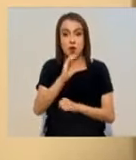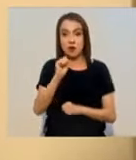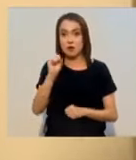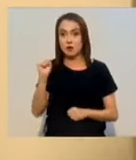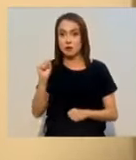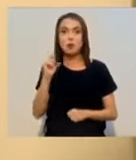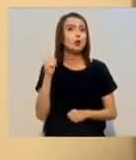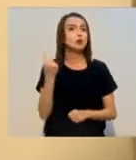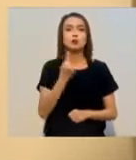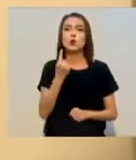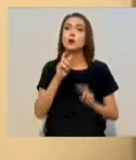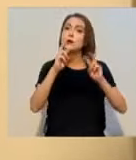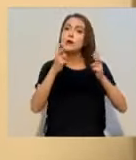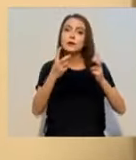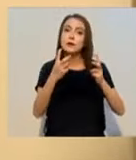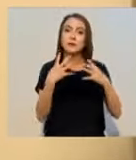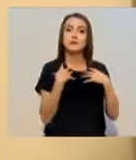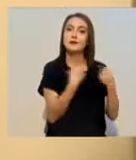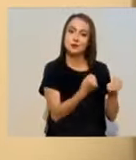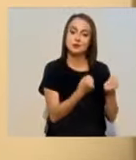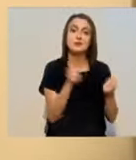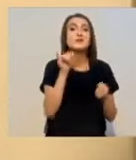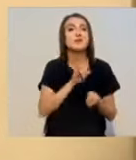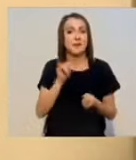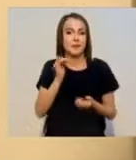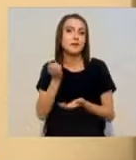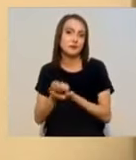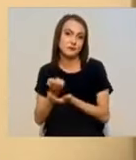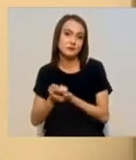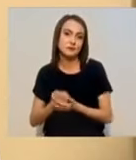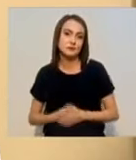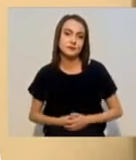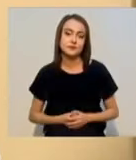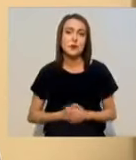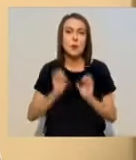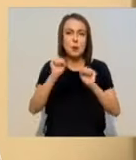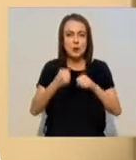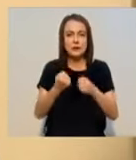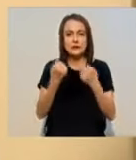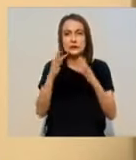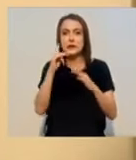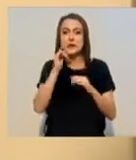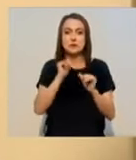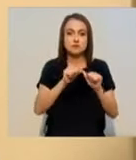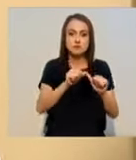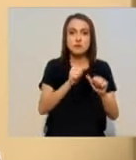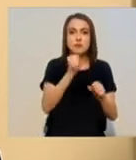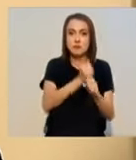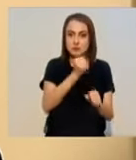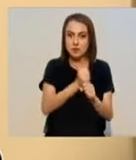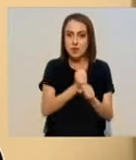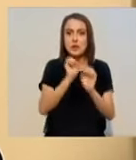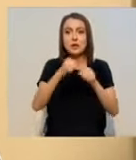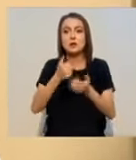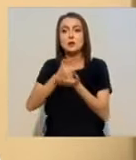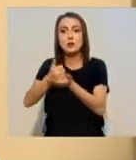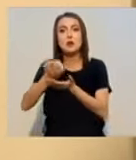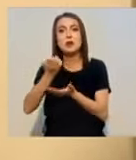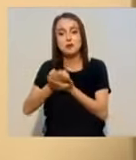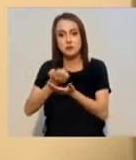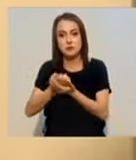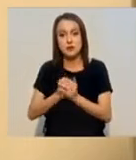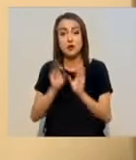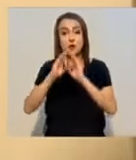solo en lo sanitario, sino en lo económico, en tratar de mantener el empleo, en tratar de ayudar en la